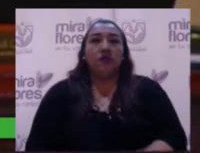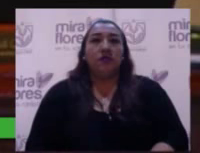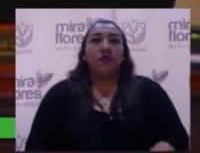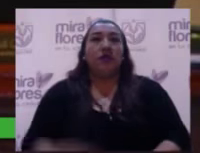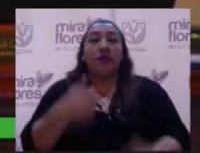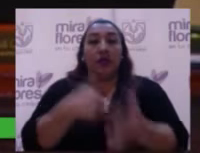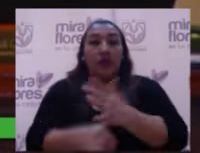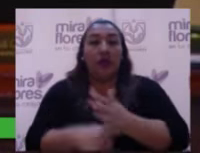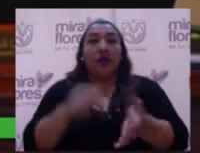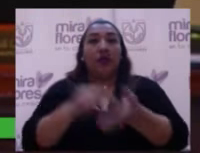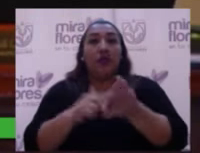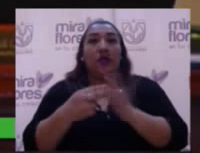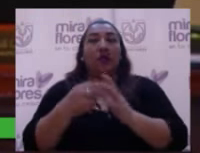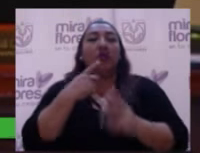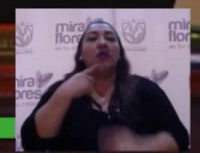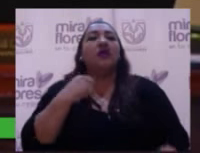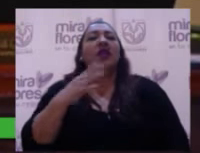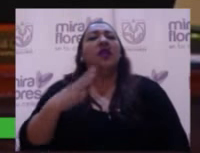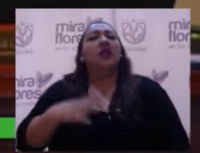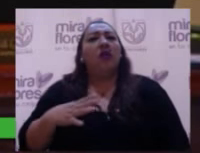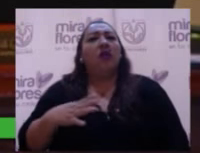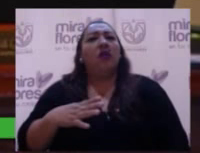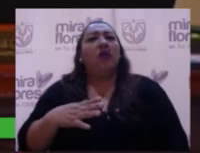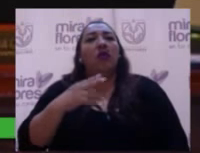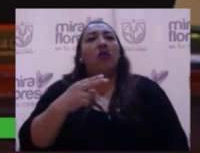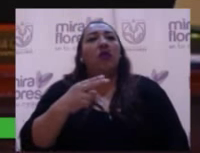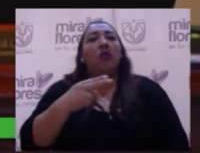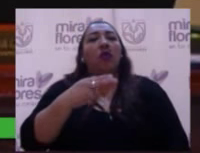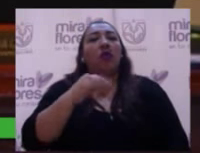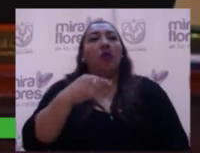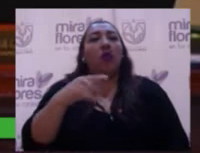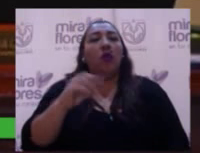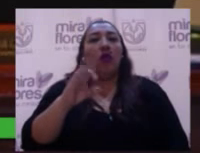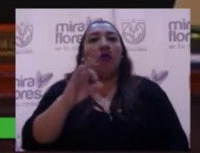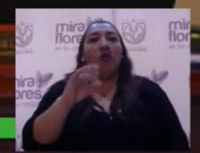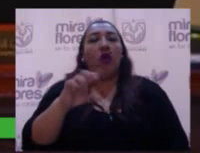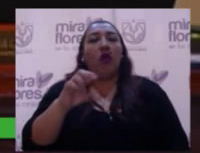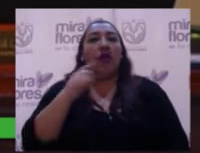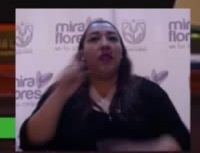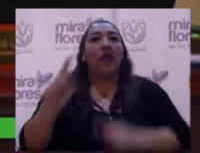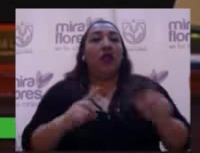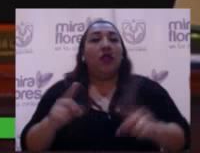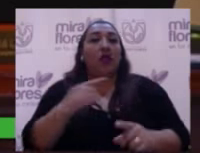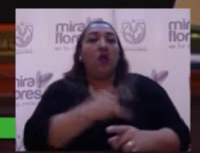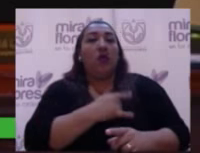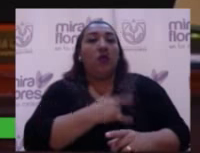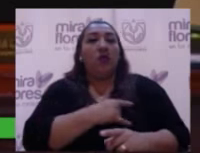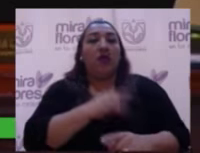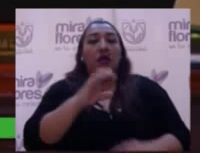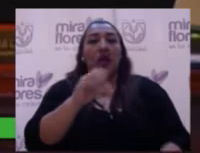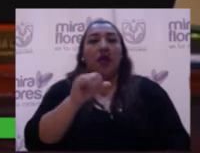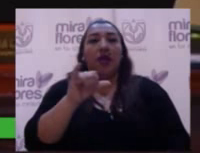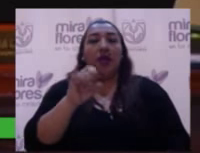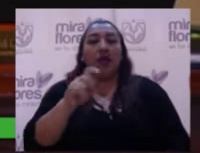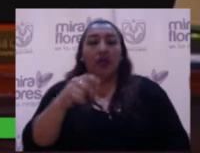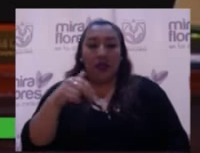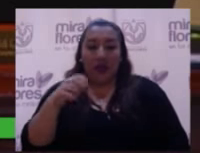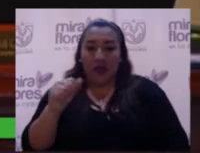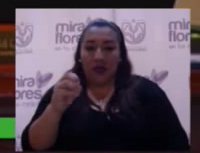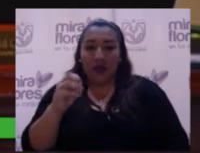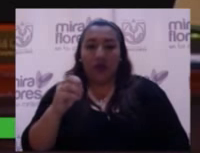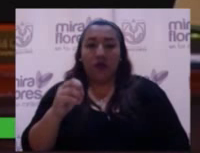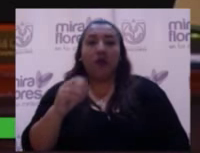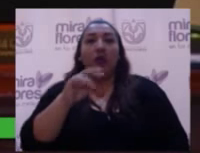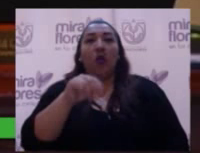La carta es remitida por el señor Hugo Flores, director de la Universidad Peruana Cayetano Heredia. Señor